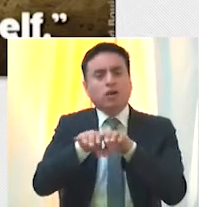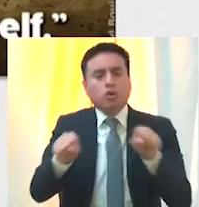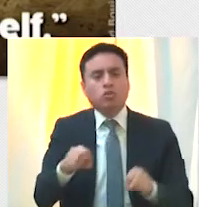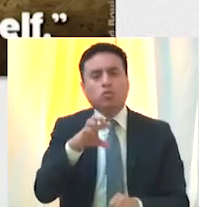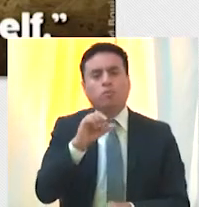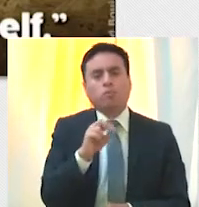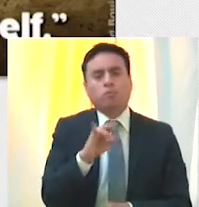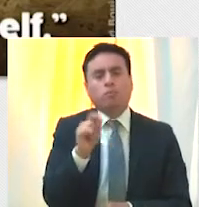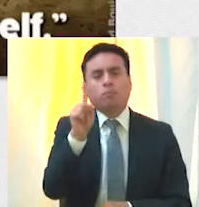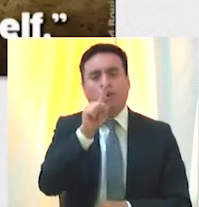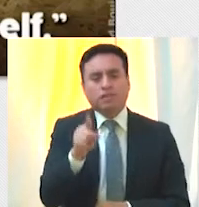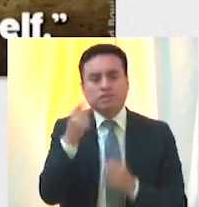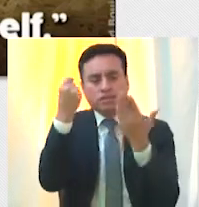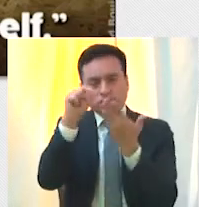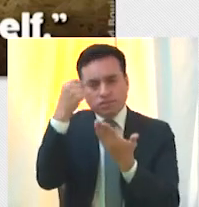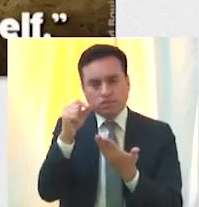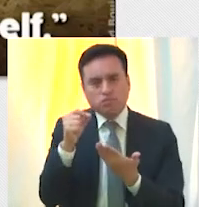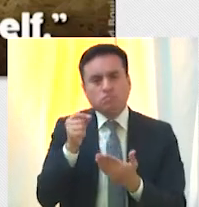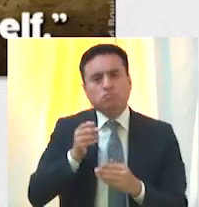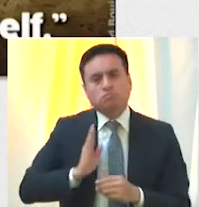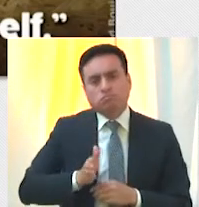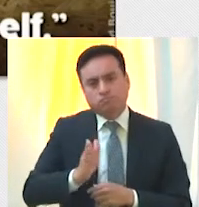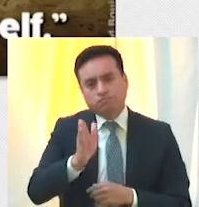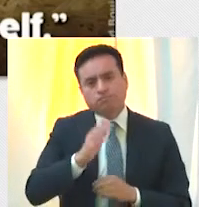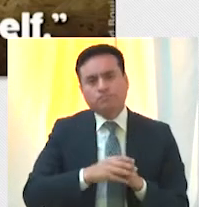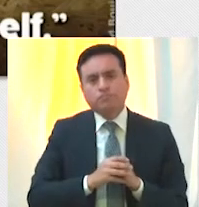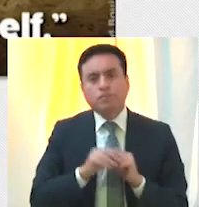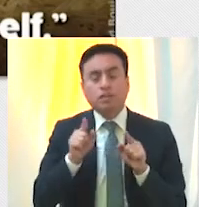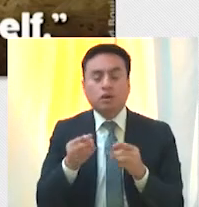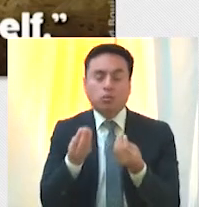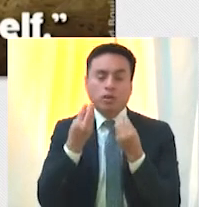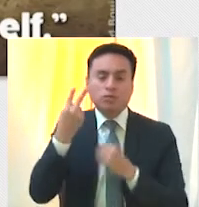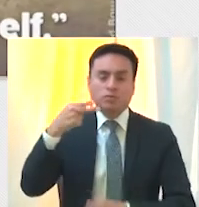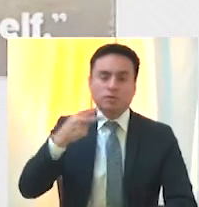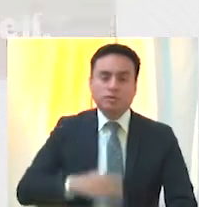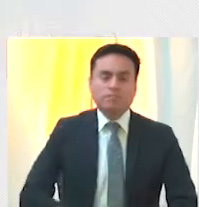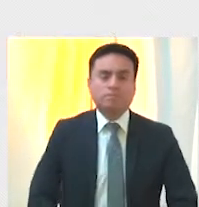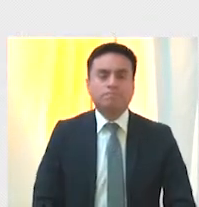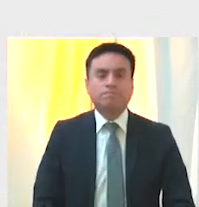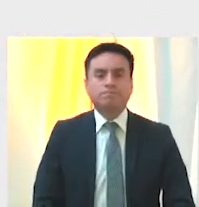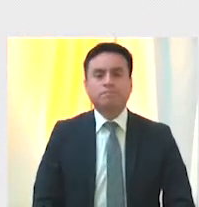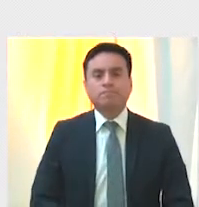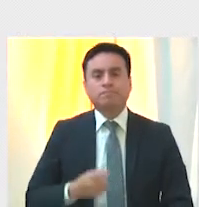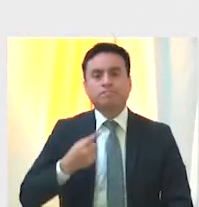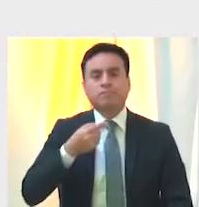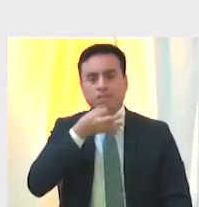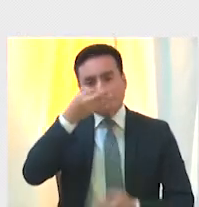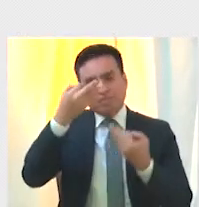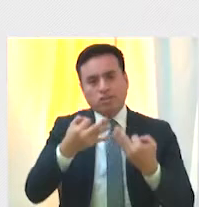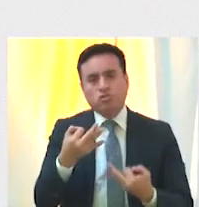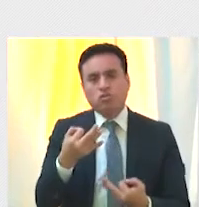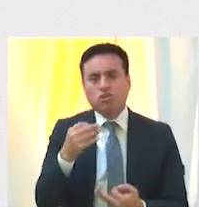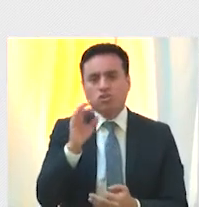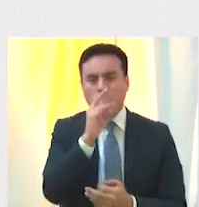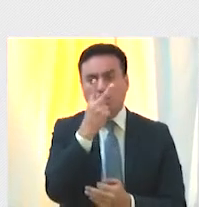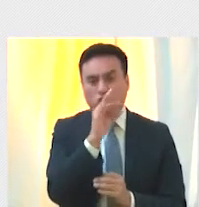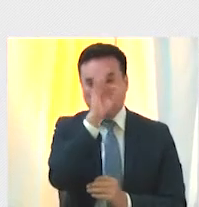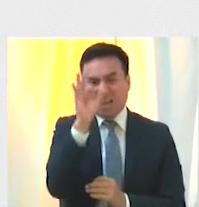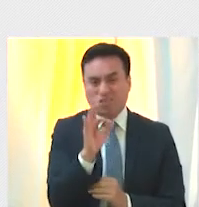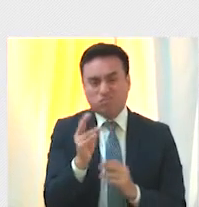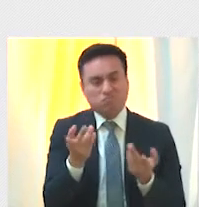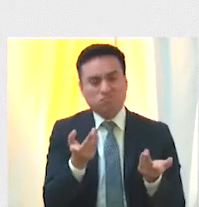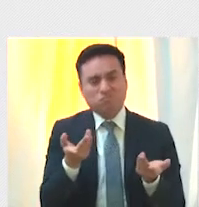París, ¿cierto?, que está siendo revisado permanentemente. Esa es la buena noticia. Para serles sincero, esos 2 grados no vienen